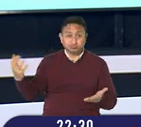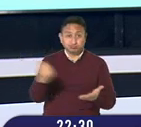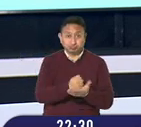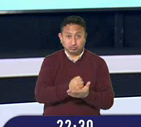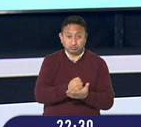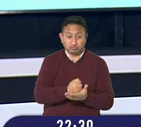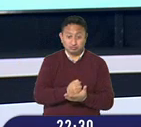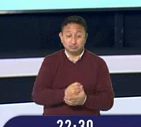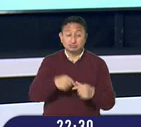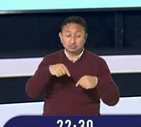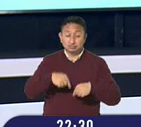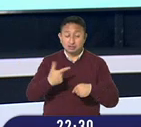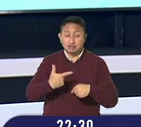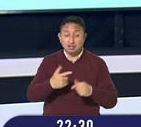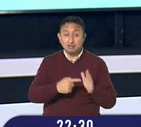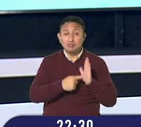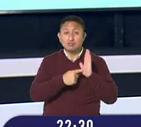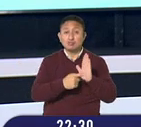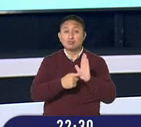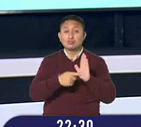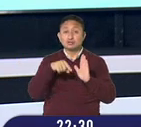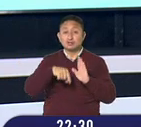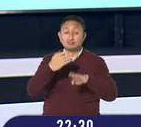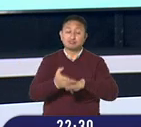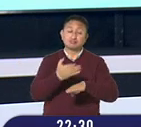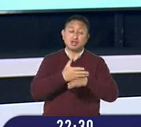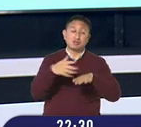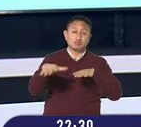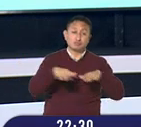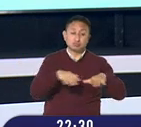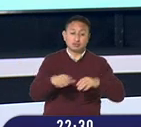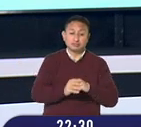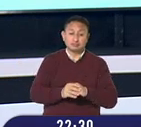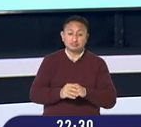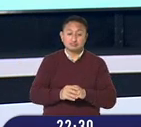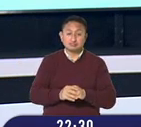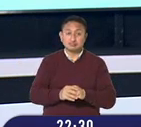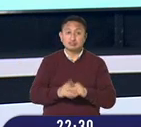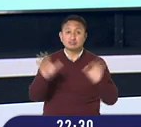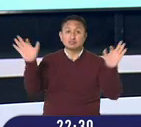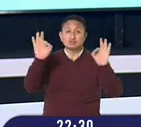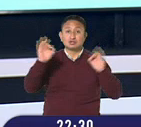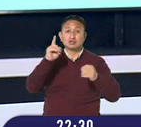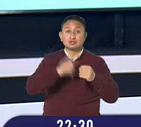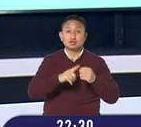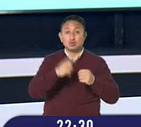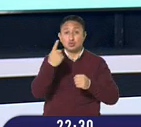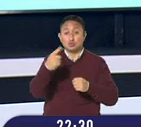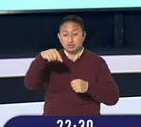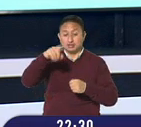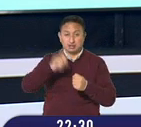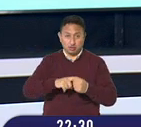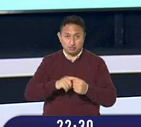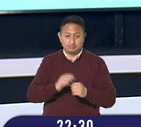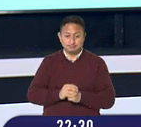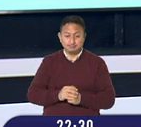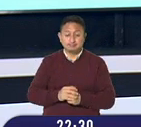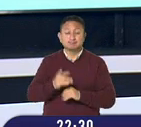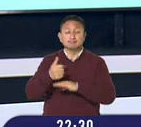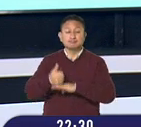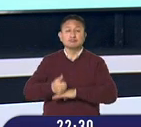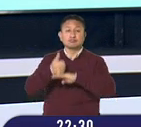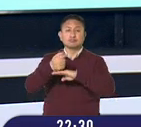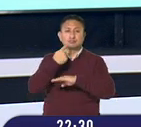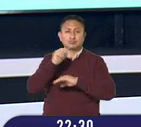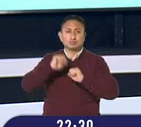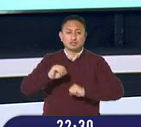son algunos de los resultados que dejaron los operativos Rayo Quiteño 1 aquí en la capital. Las autoridades destacaron